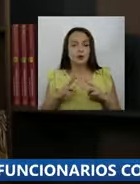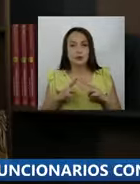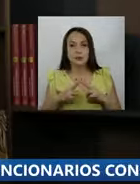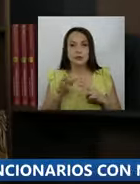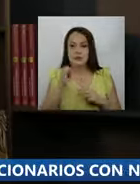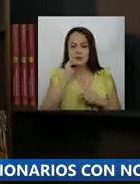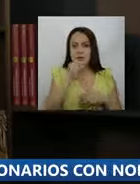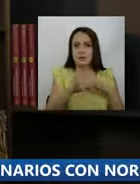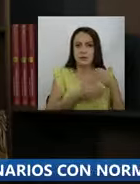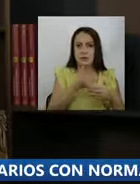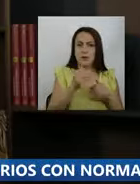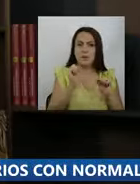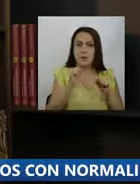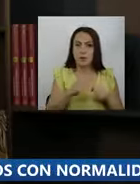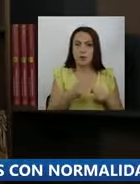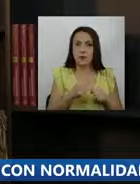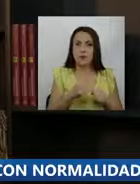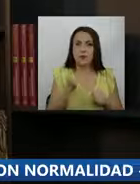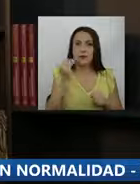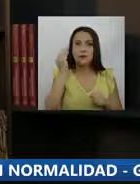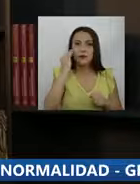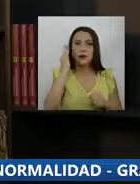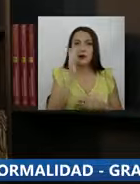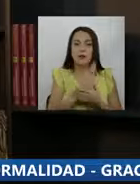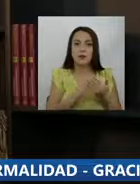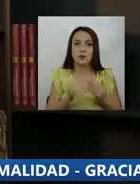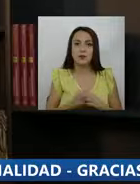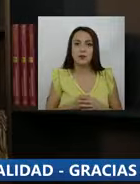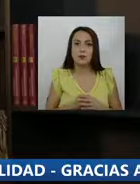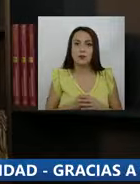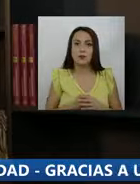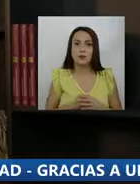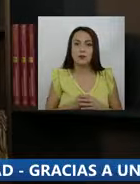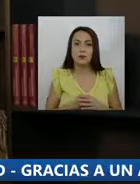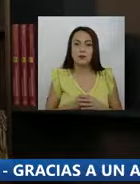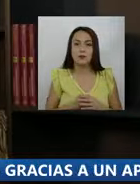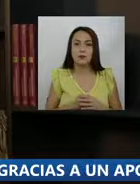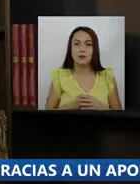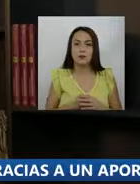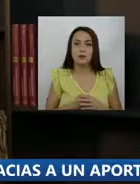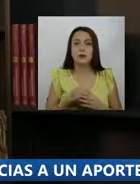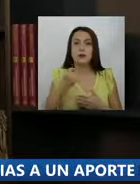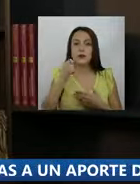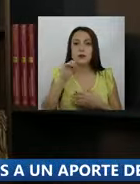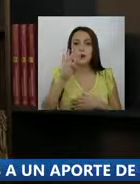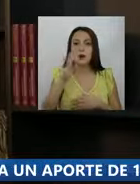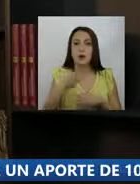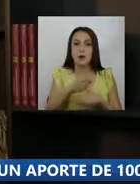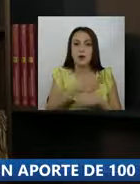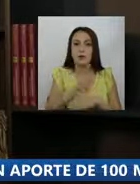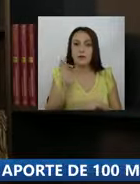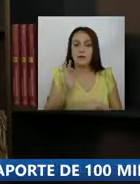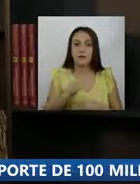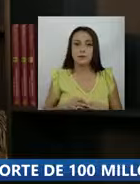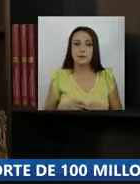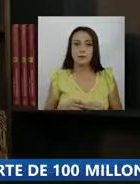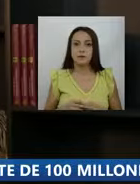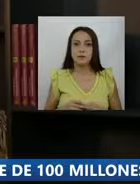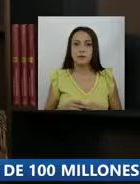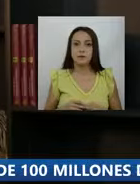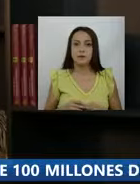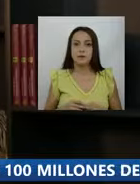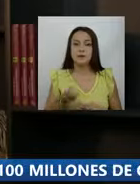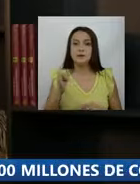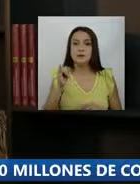proceso podría determinar alguna verificación previo al 4 de febrero o por el contrario, si las